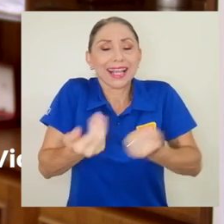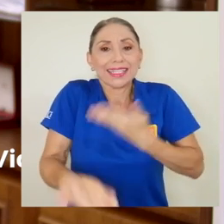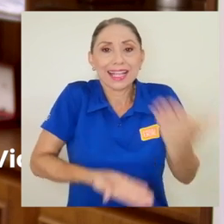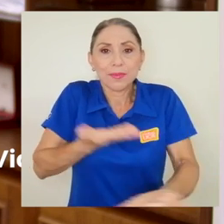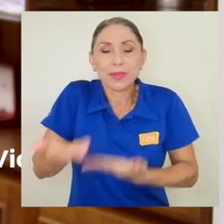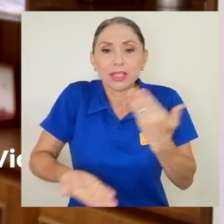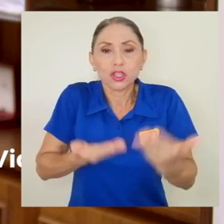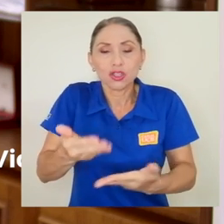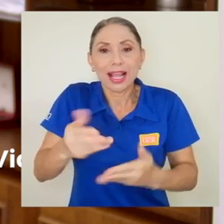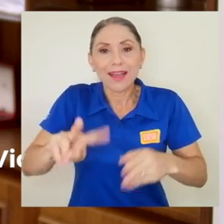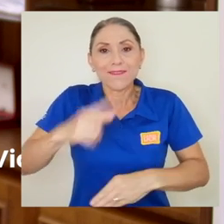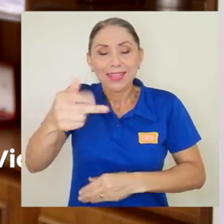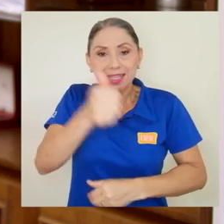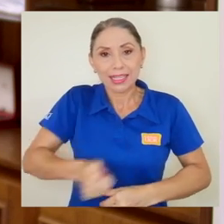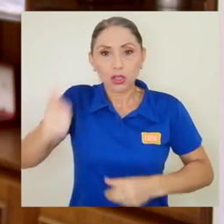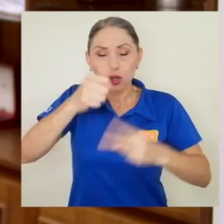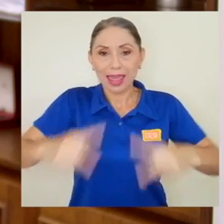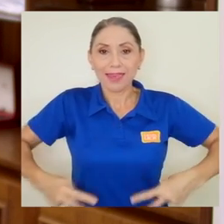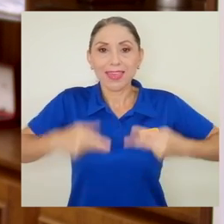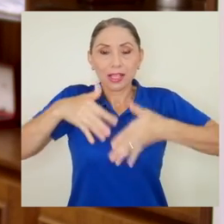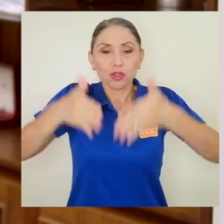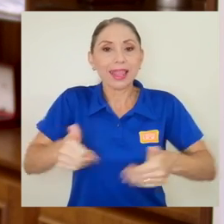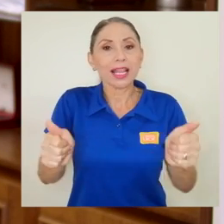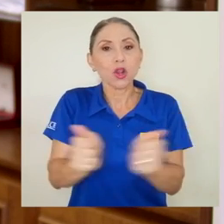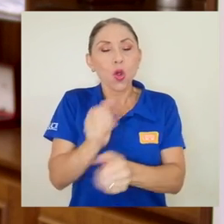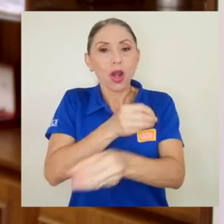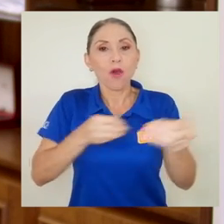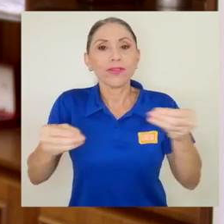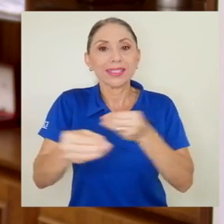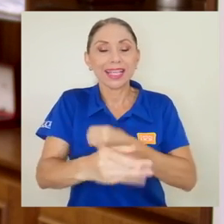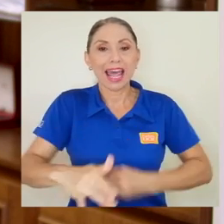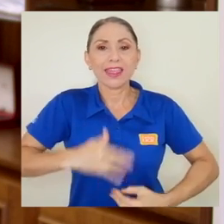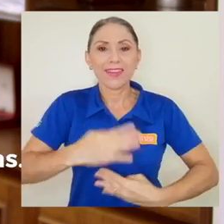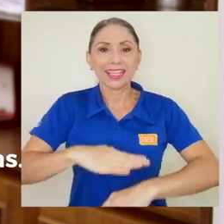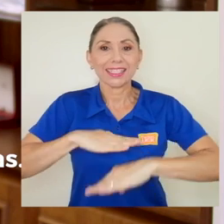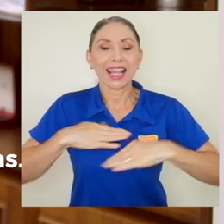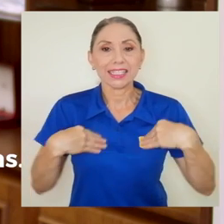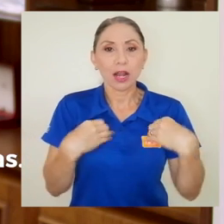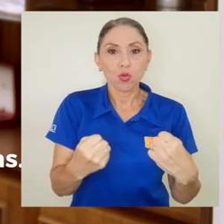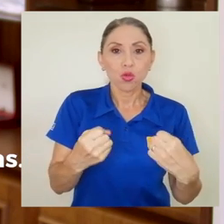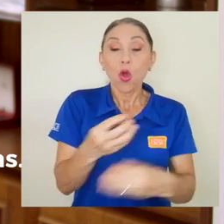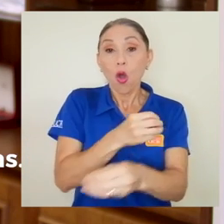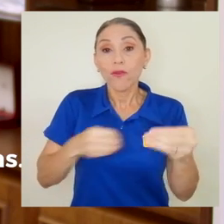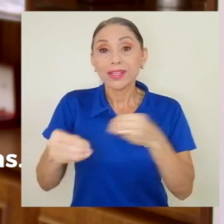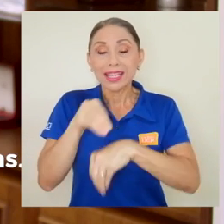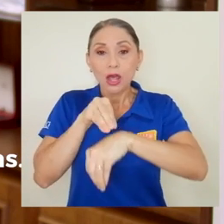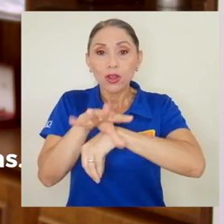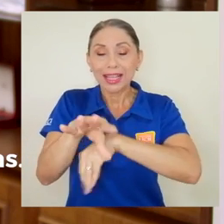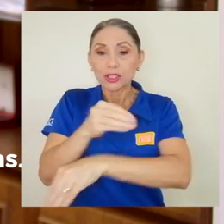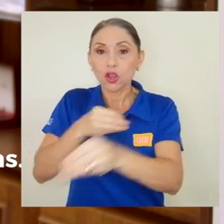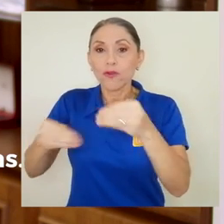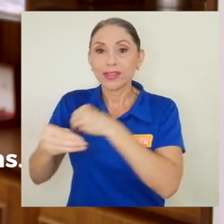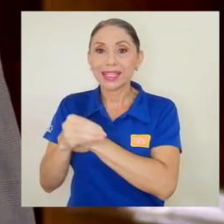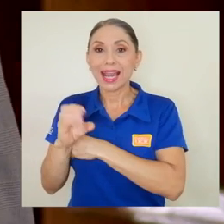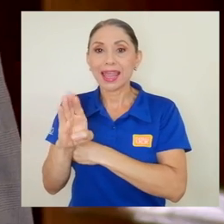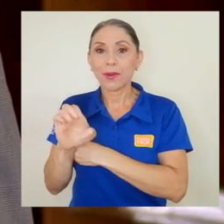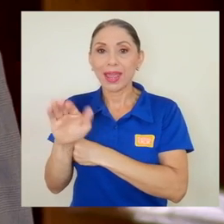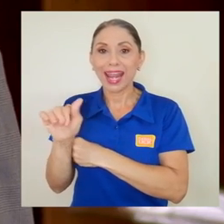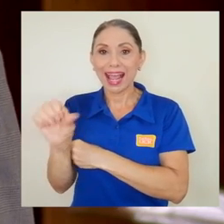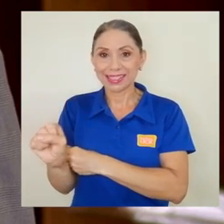vicerrectoría de vida estudiantil a partir de la oficina de bienestar y salud la oficina orientación y la oficina de becas